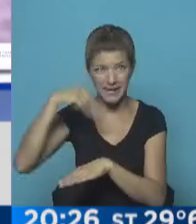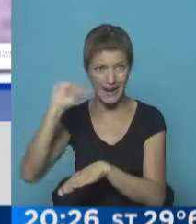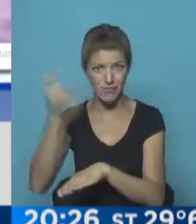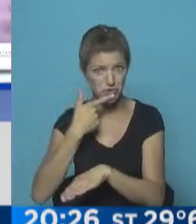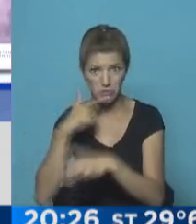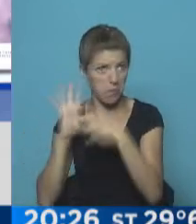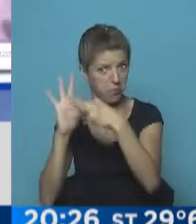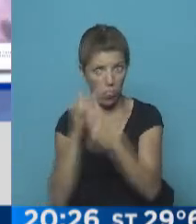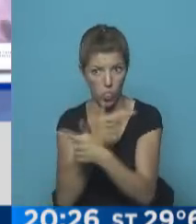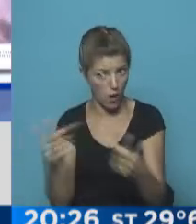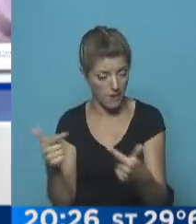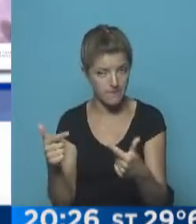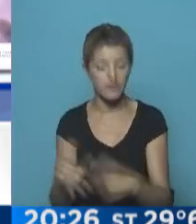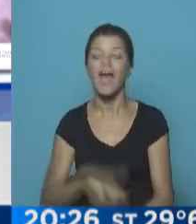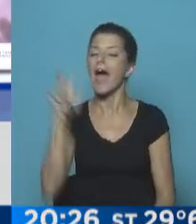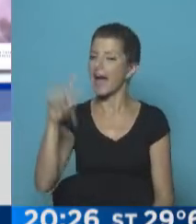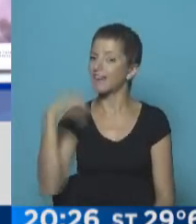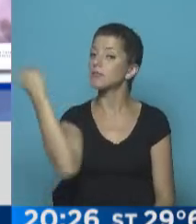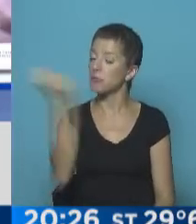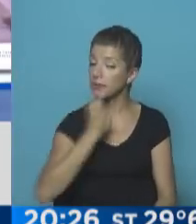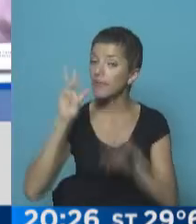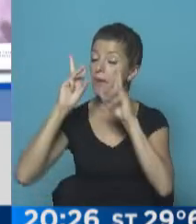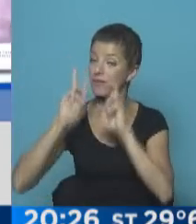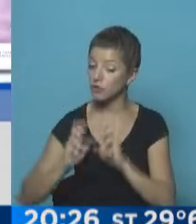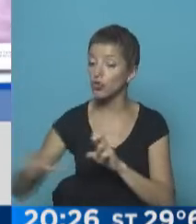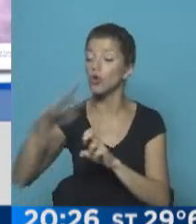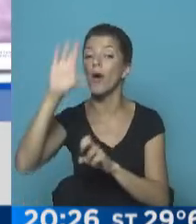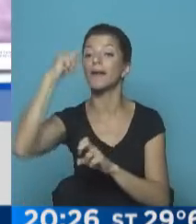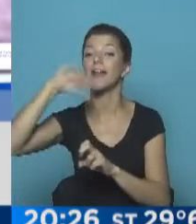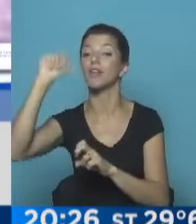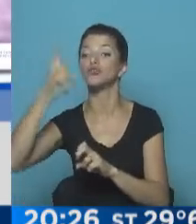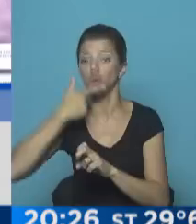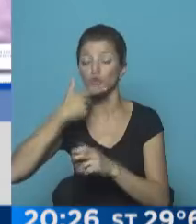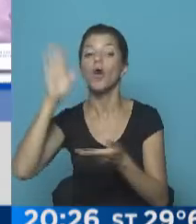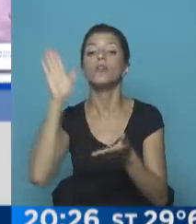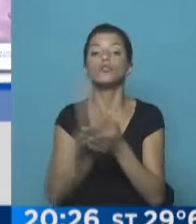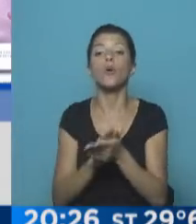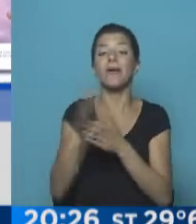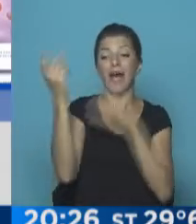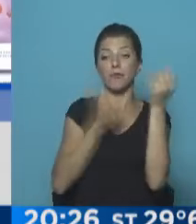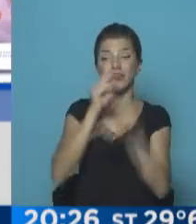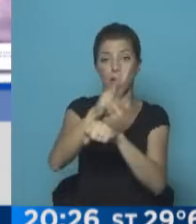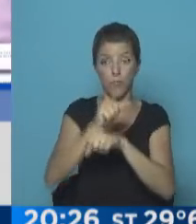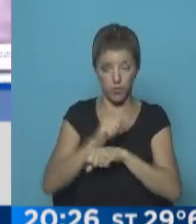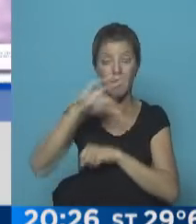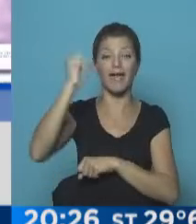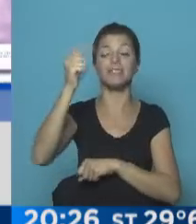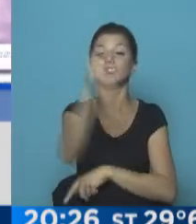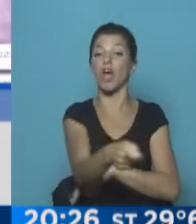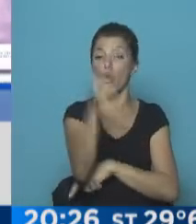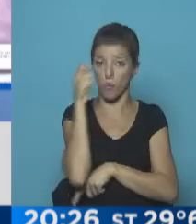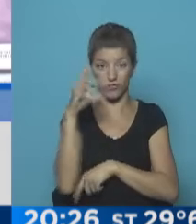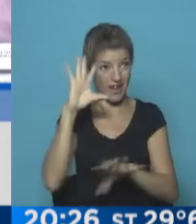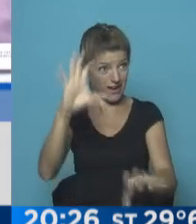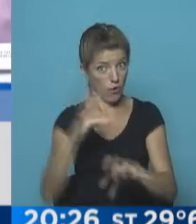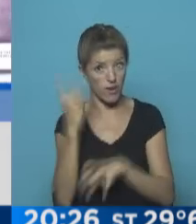Acá es determinante el peritaje que se haga sobre camionetas que fueron sacadas de Chascomús. Recordemos, 2 comerciantes